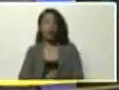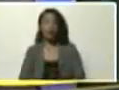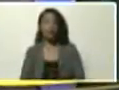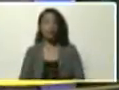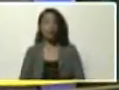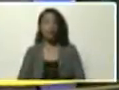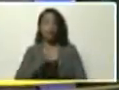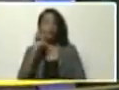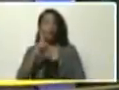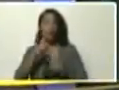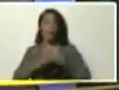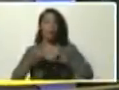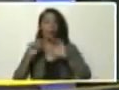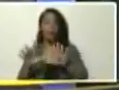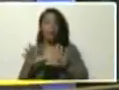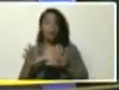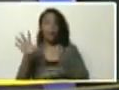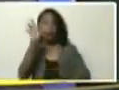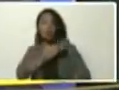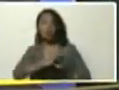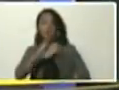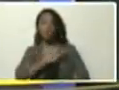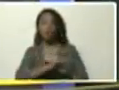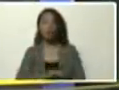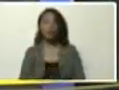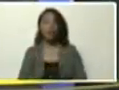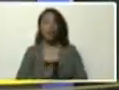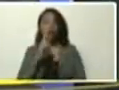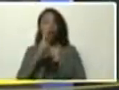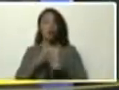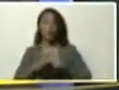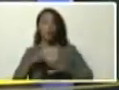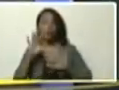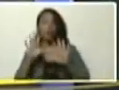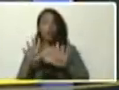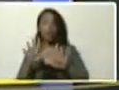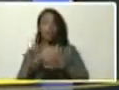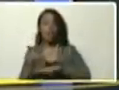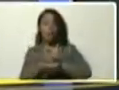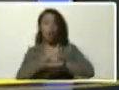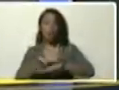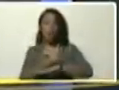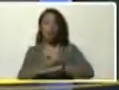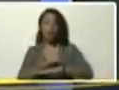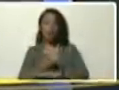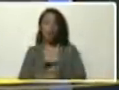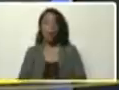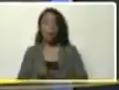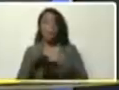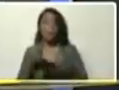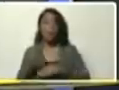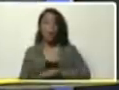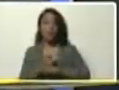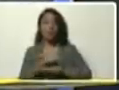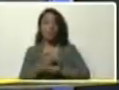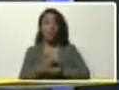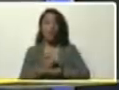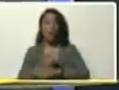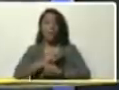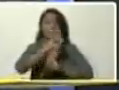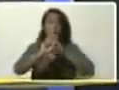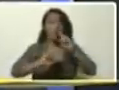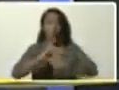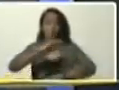El 1x10 social, el 1x10 gubernamental, para gobernar consultando